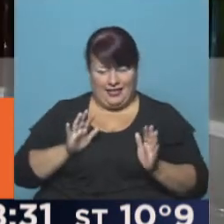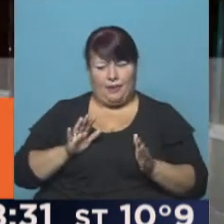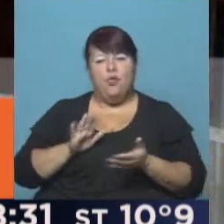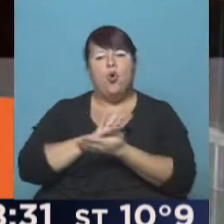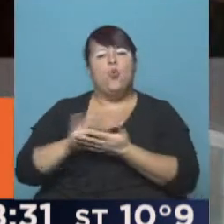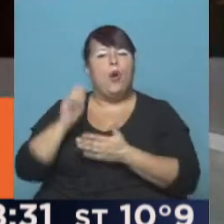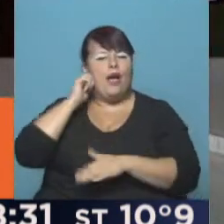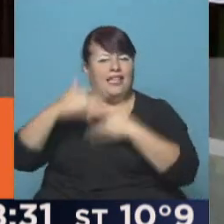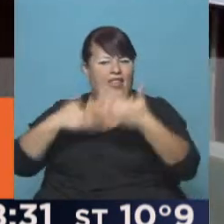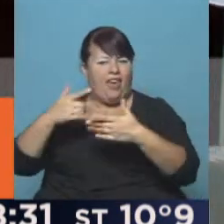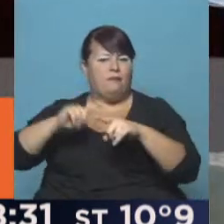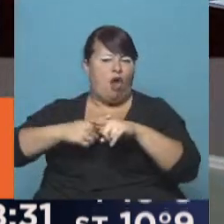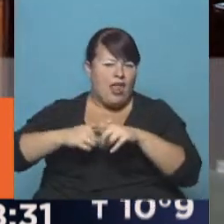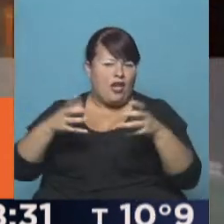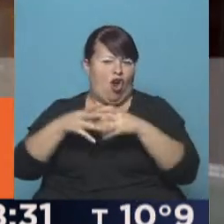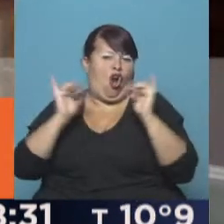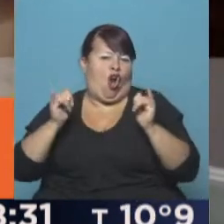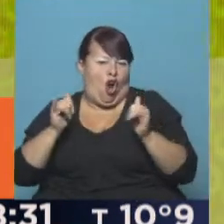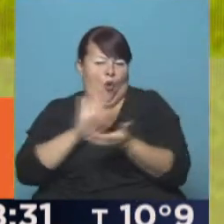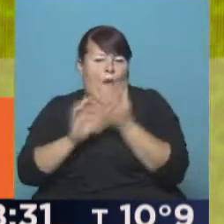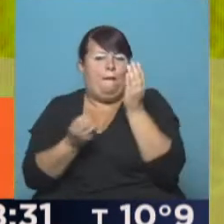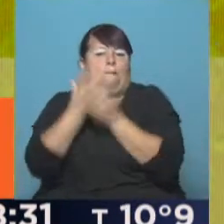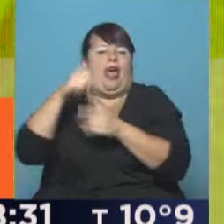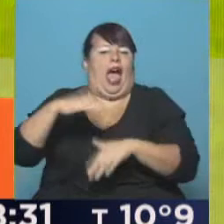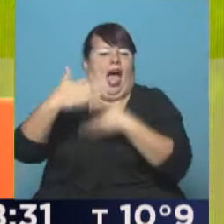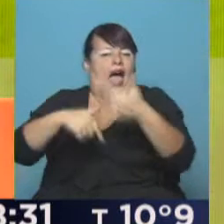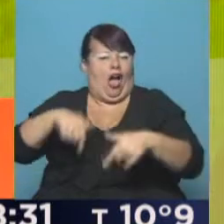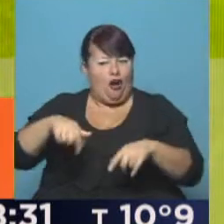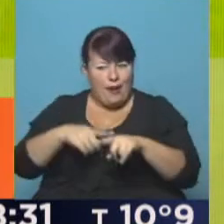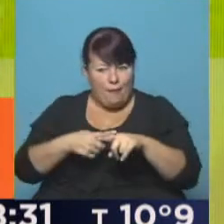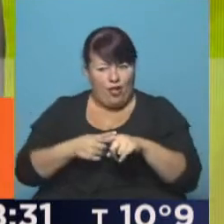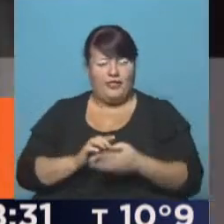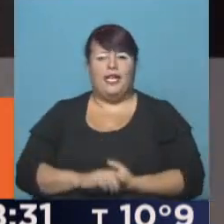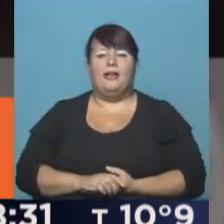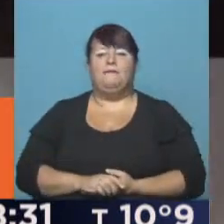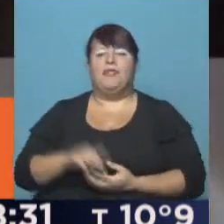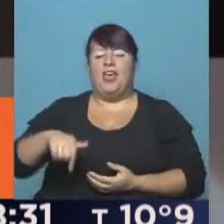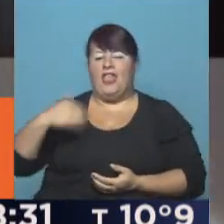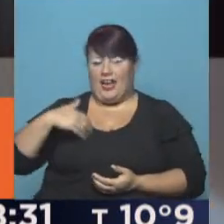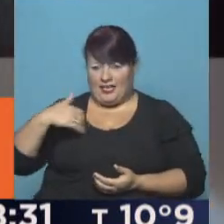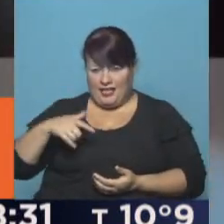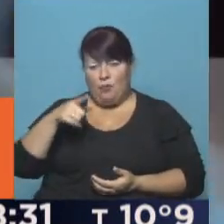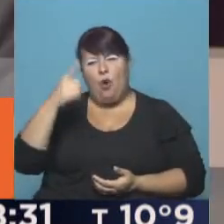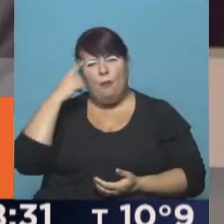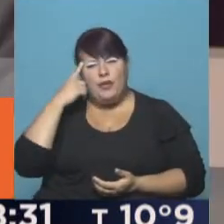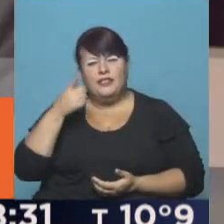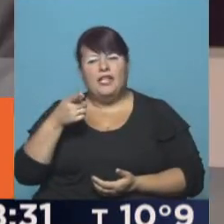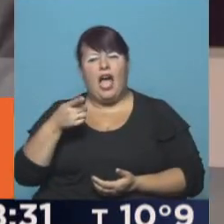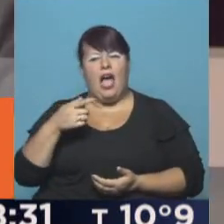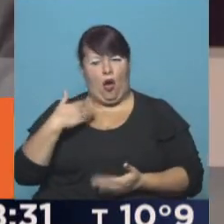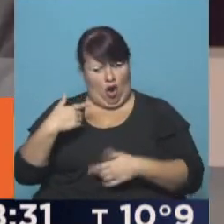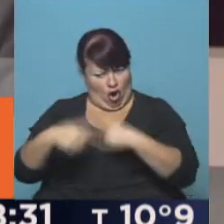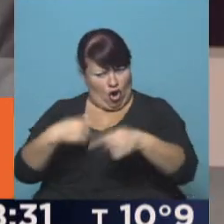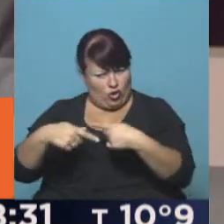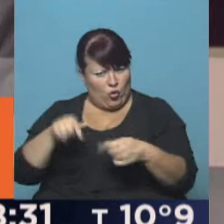nuevas generaciones de políticos, los más jóvenes, los que están empezando a transitar justamente el camino de la política en la República Argentina, ¿vos creés que van a continuar